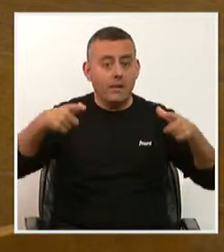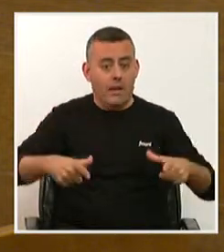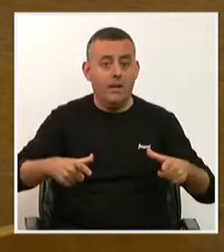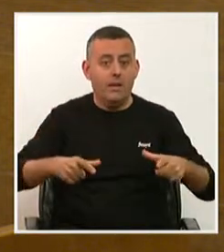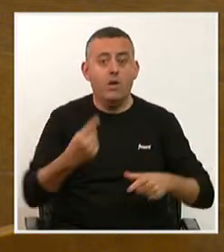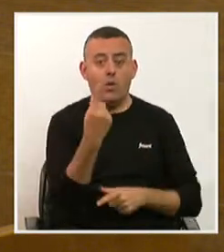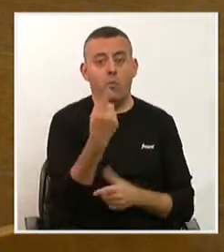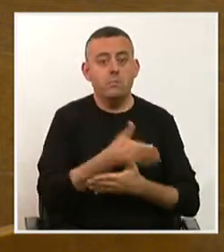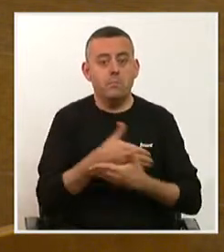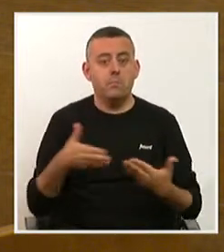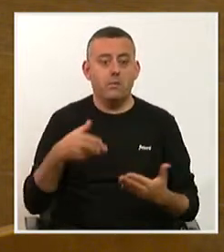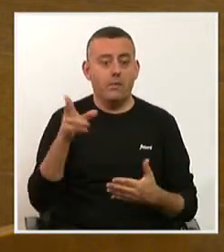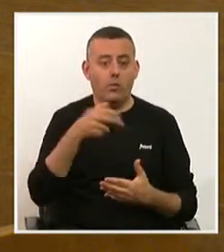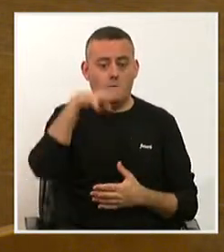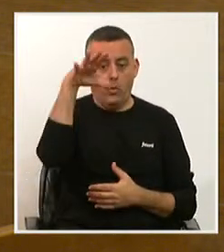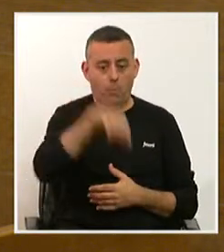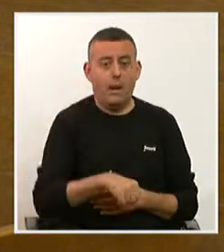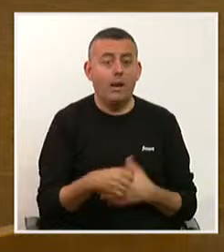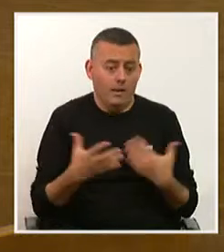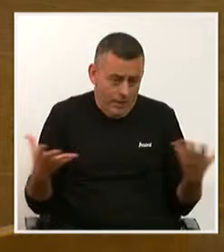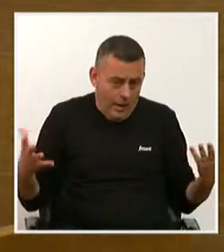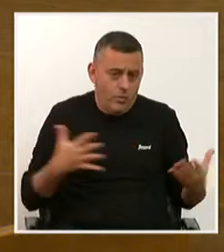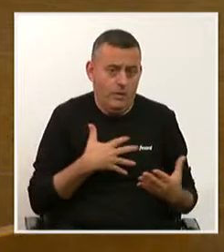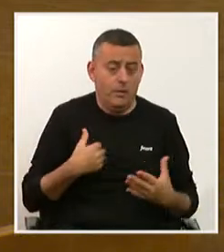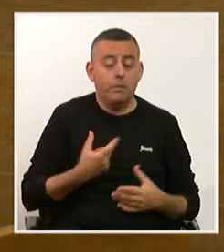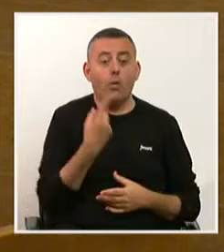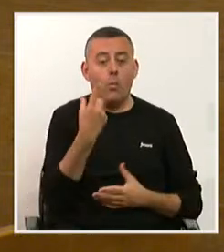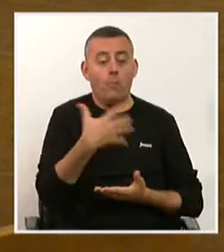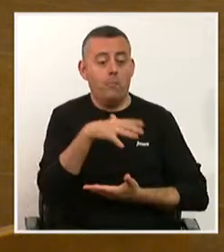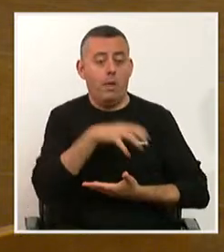millón de euros gastarse